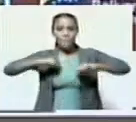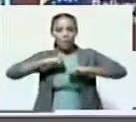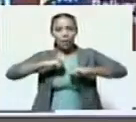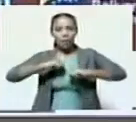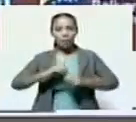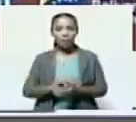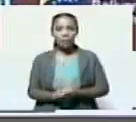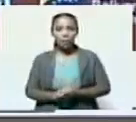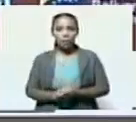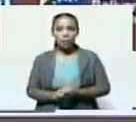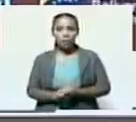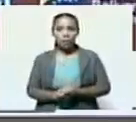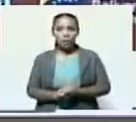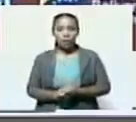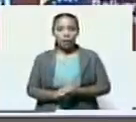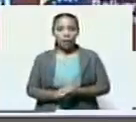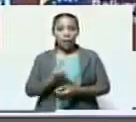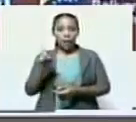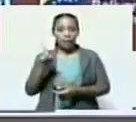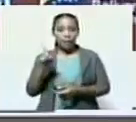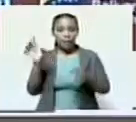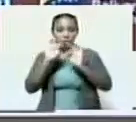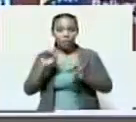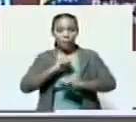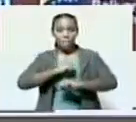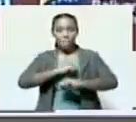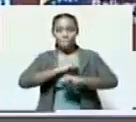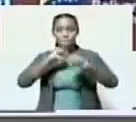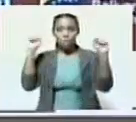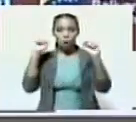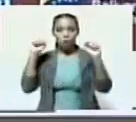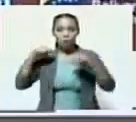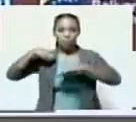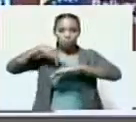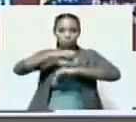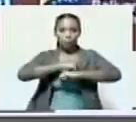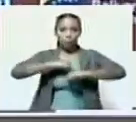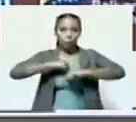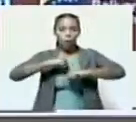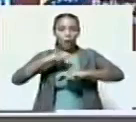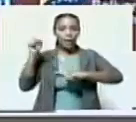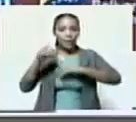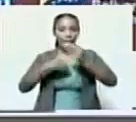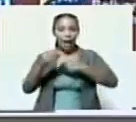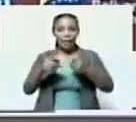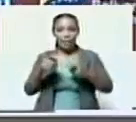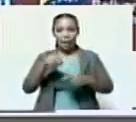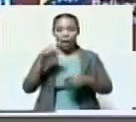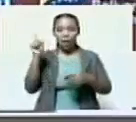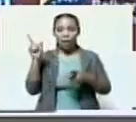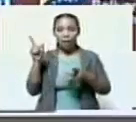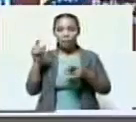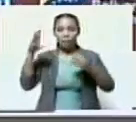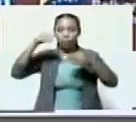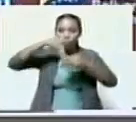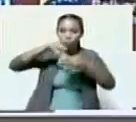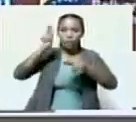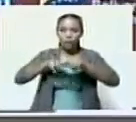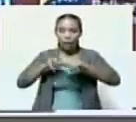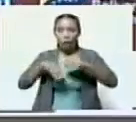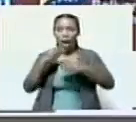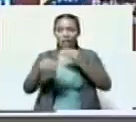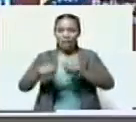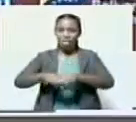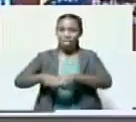artefactos explosivos improvisados, que llevan metrallas, que llevan pólvora, que hacen mucho daño,